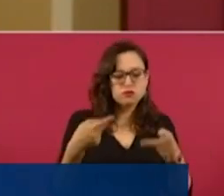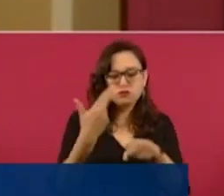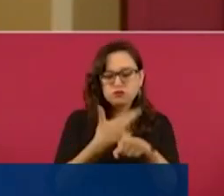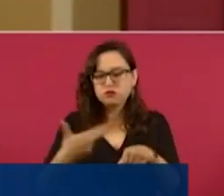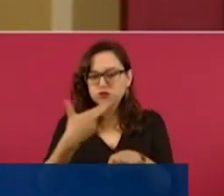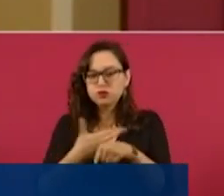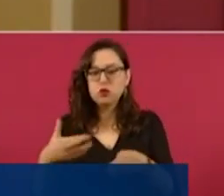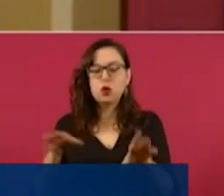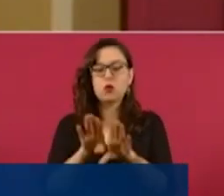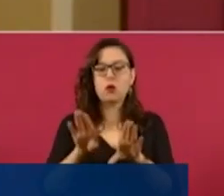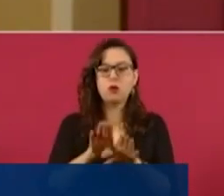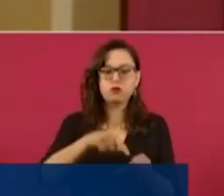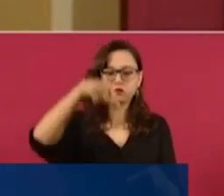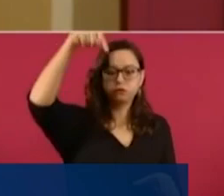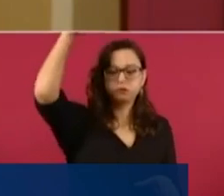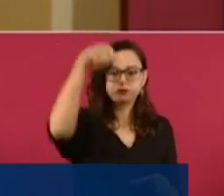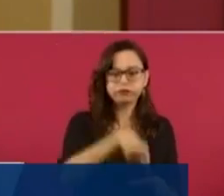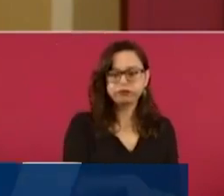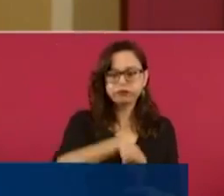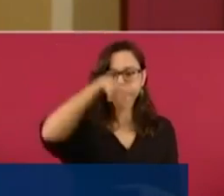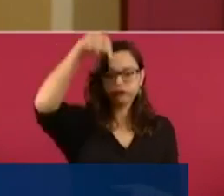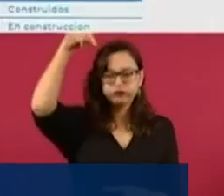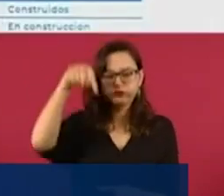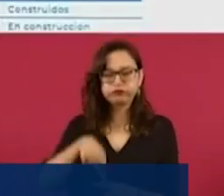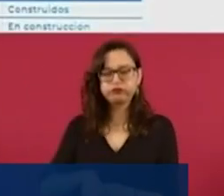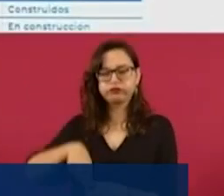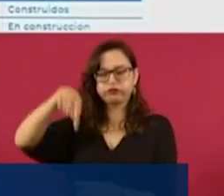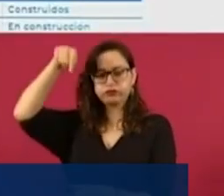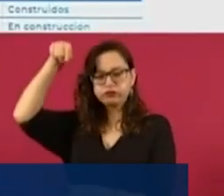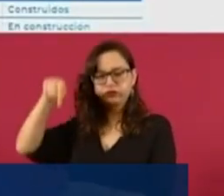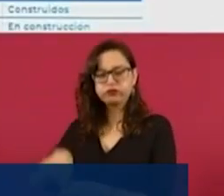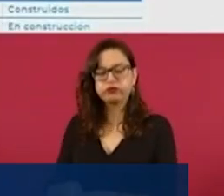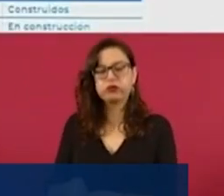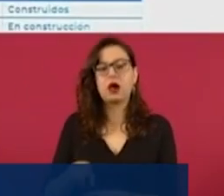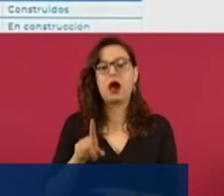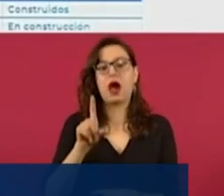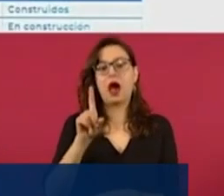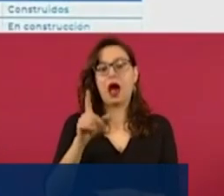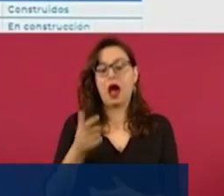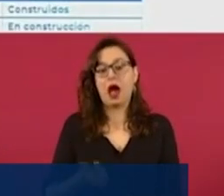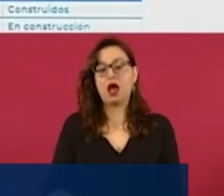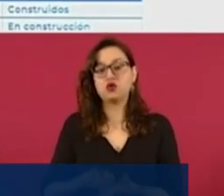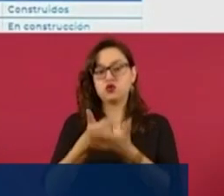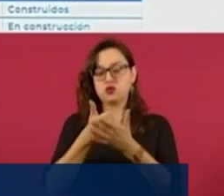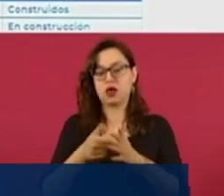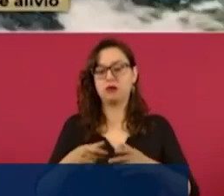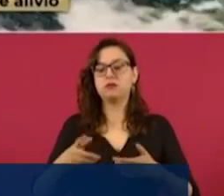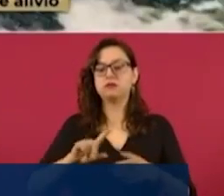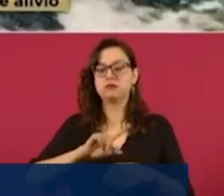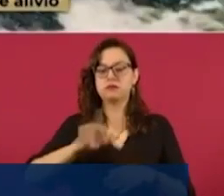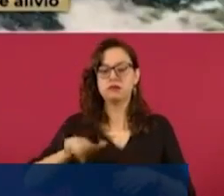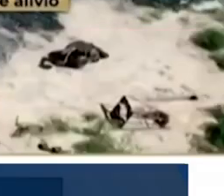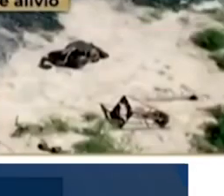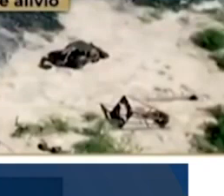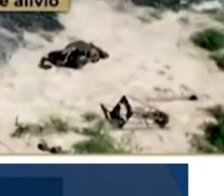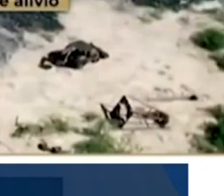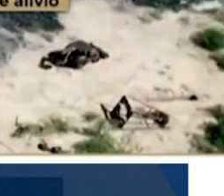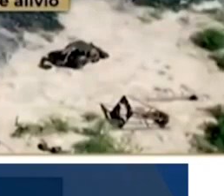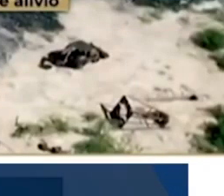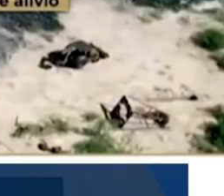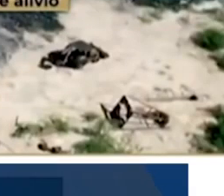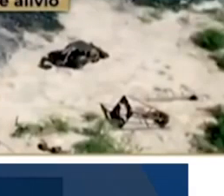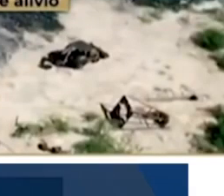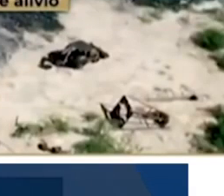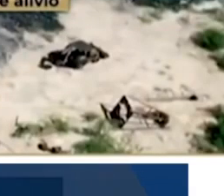barrenos, unos barrenos, construir unos barrenos que sirvan de barrera para poder extraer con mayor facilidad